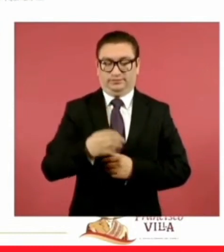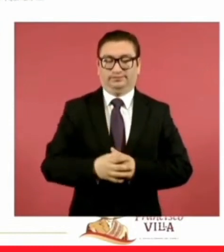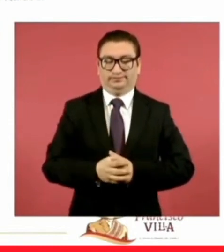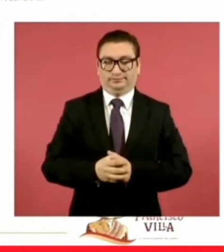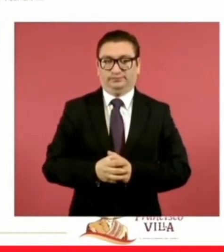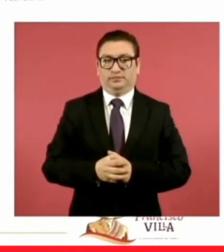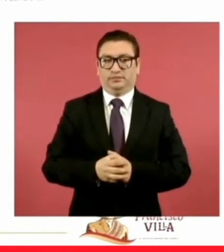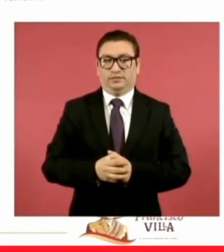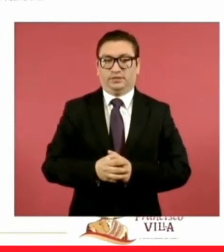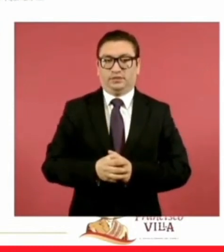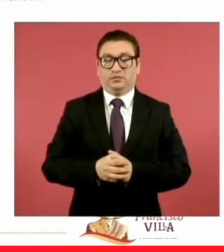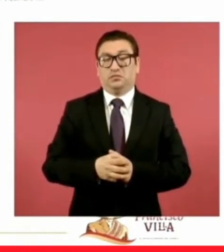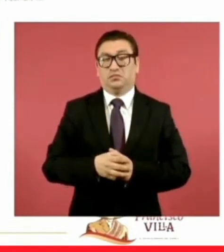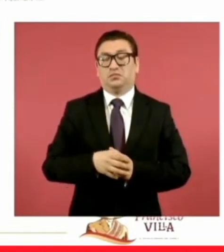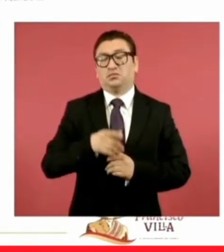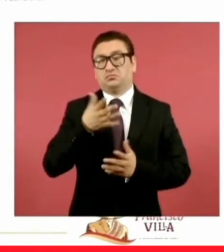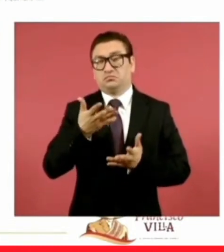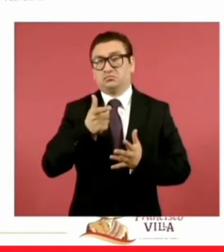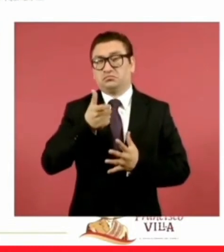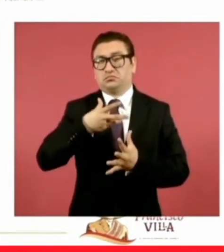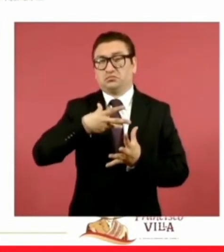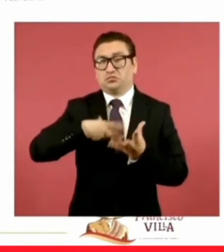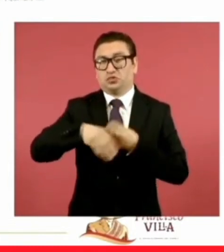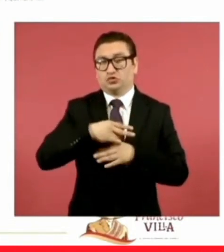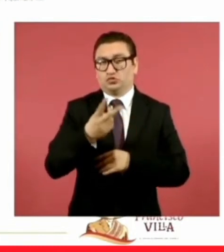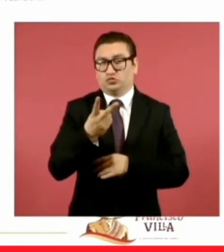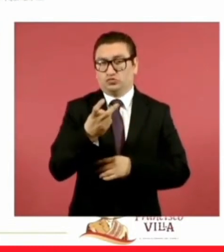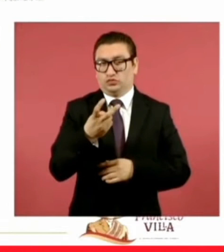$26.99, aunque con un indicador de ganancia de